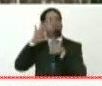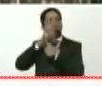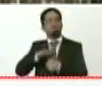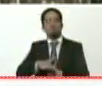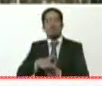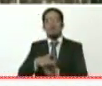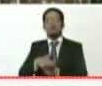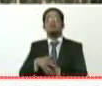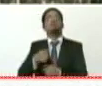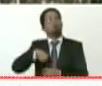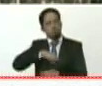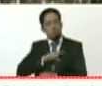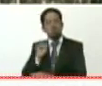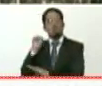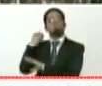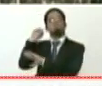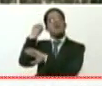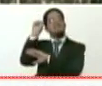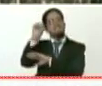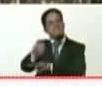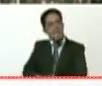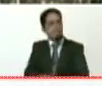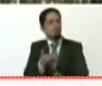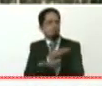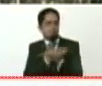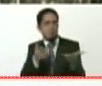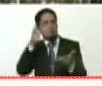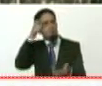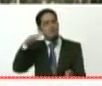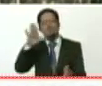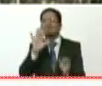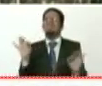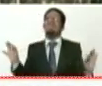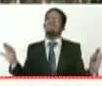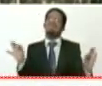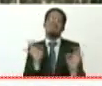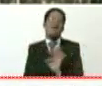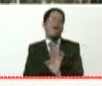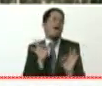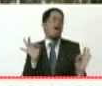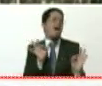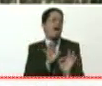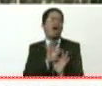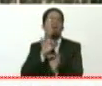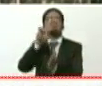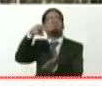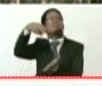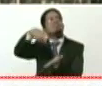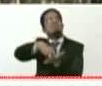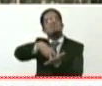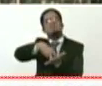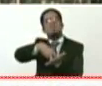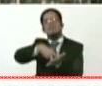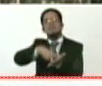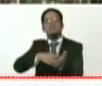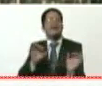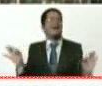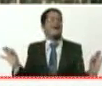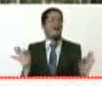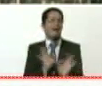vencer de Venezuela y de todo un pueblo. Nadie va a rendir nuestra voluntad absoluta.